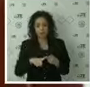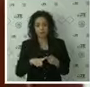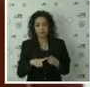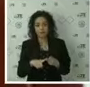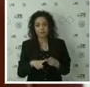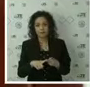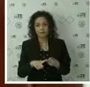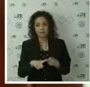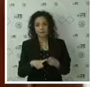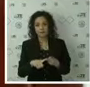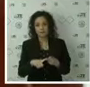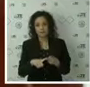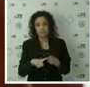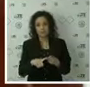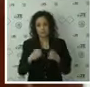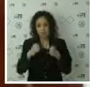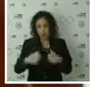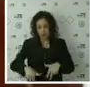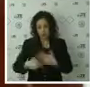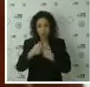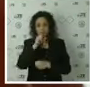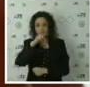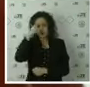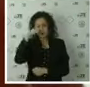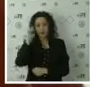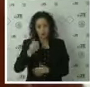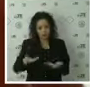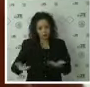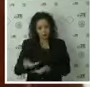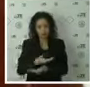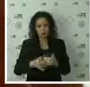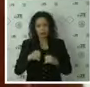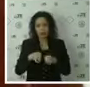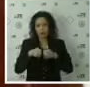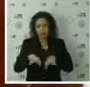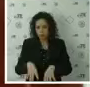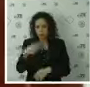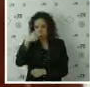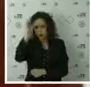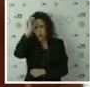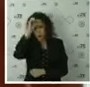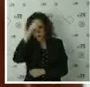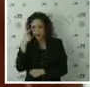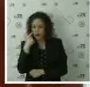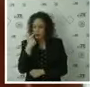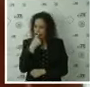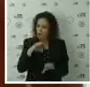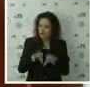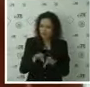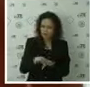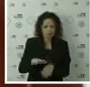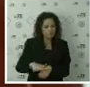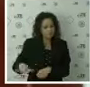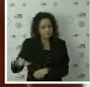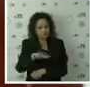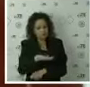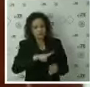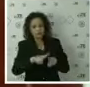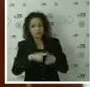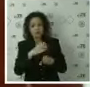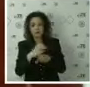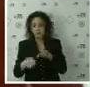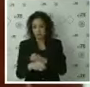una retroalimentación interesante de cómo ven ustedes las cosas, cómo ven ustedes y